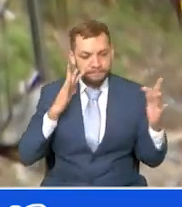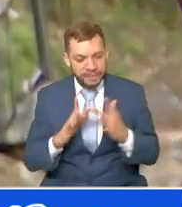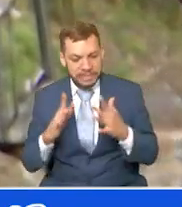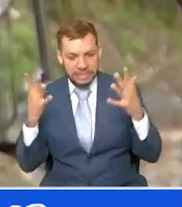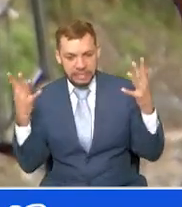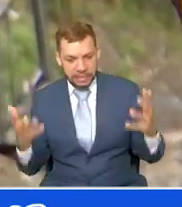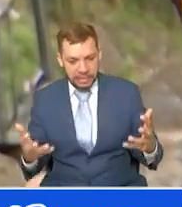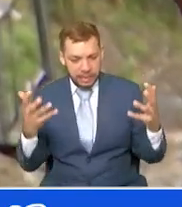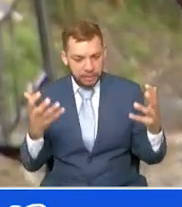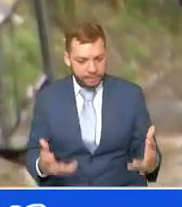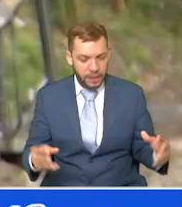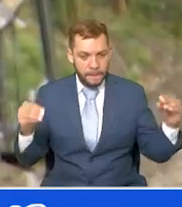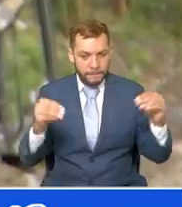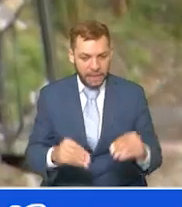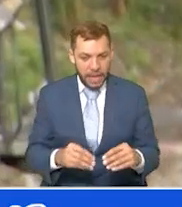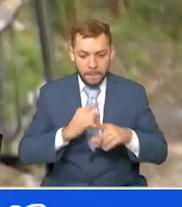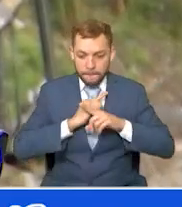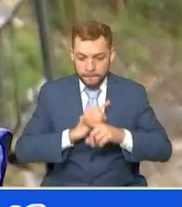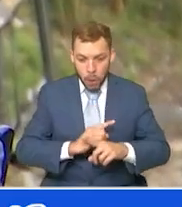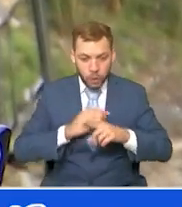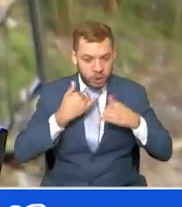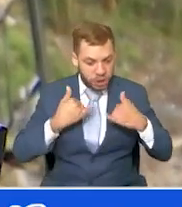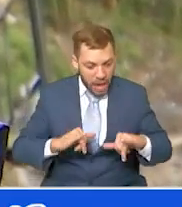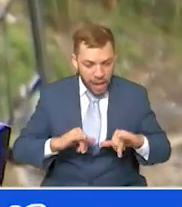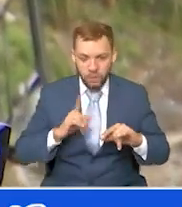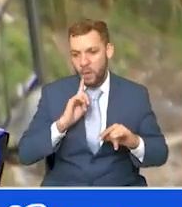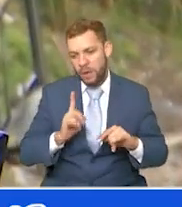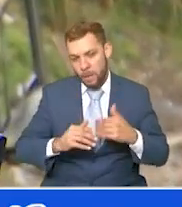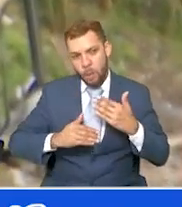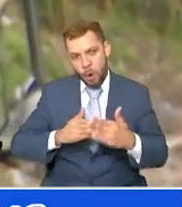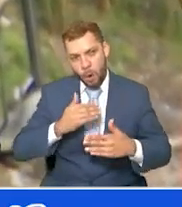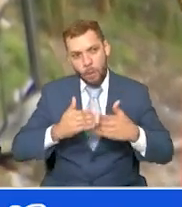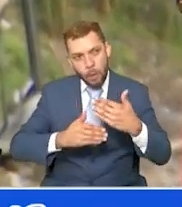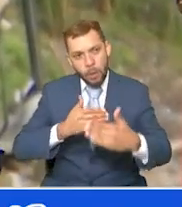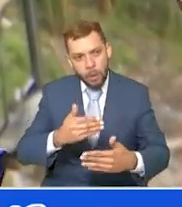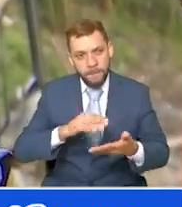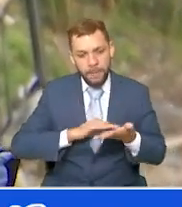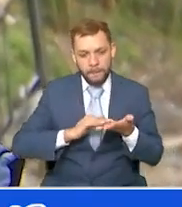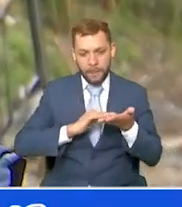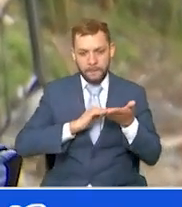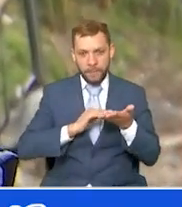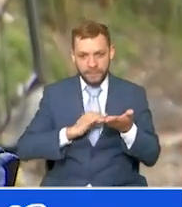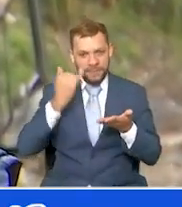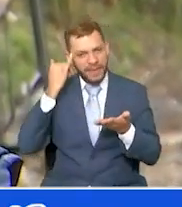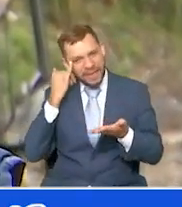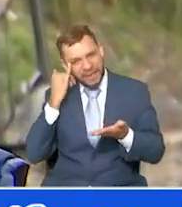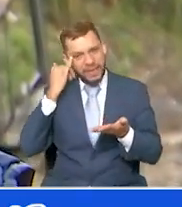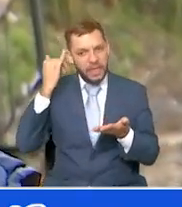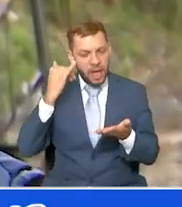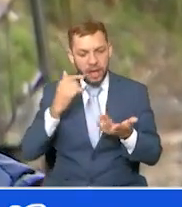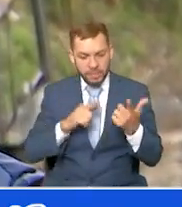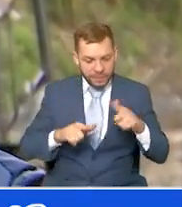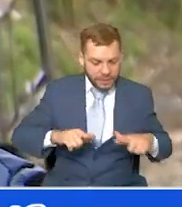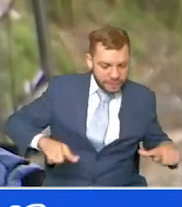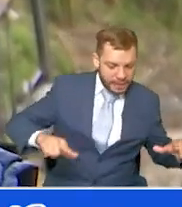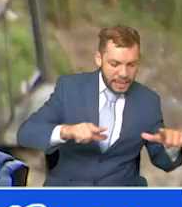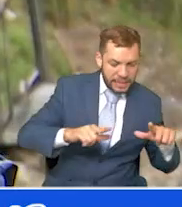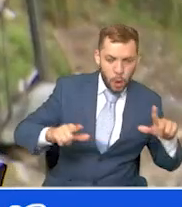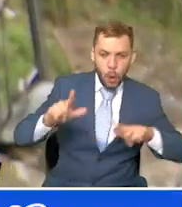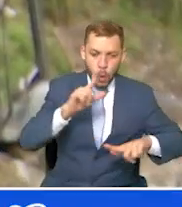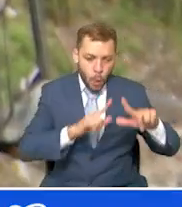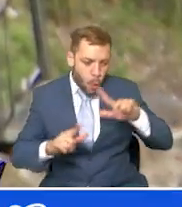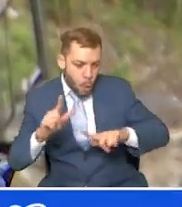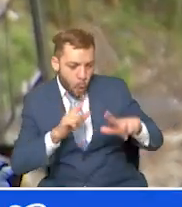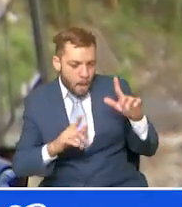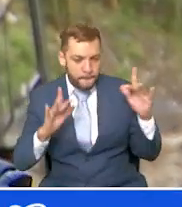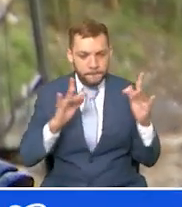que eso eso no es una solución inmediata Eso es al mediano plazo desde la unidad se puedan crear centros logísticos de despacho de esa maquinaria amarilla